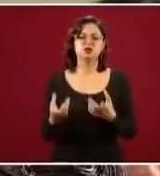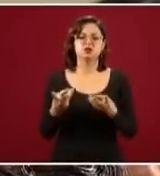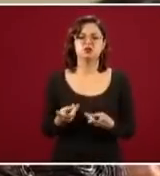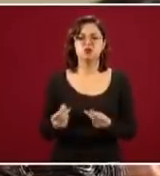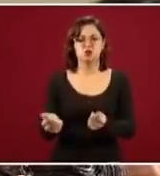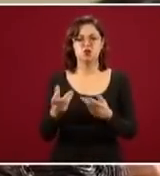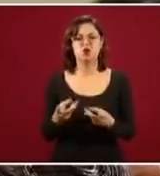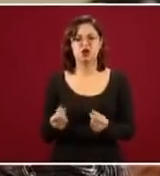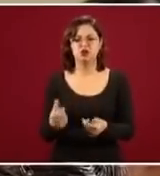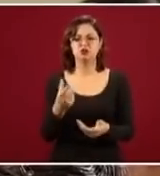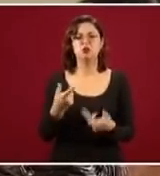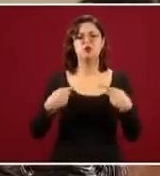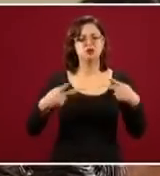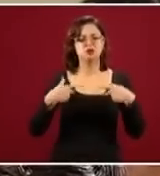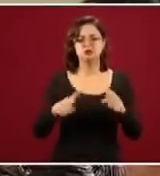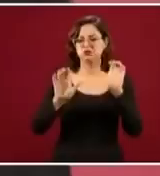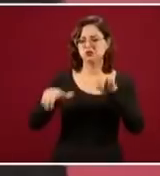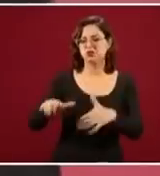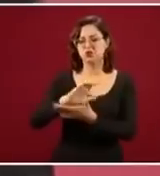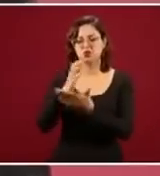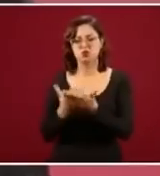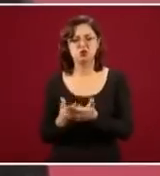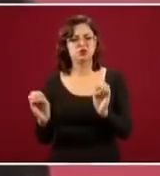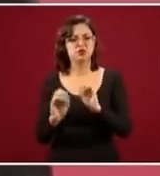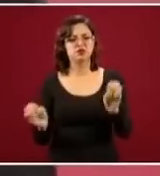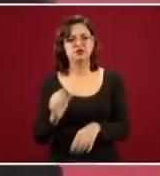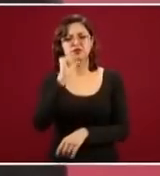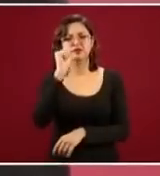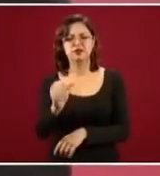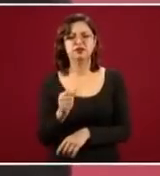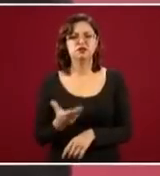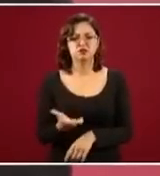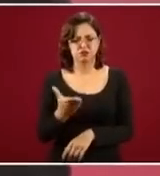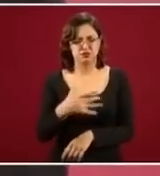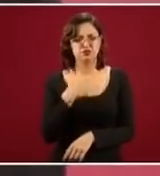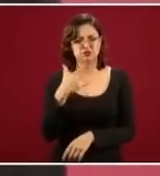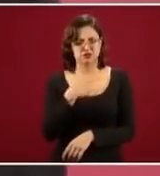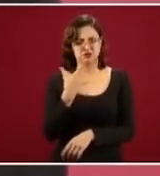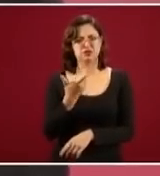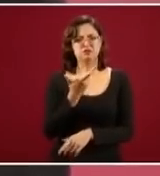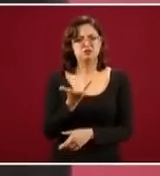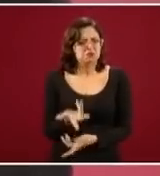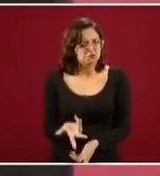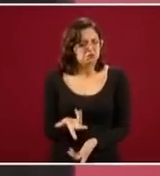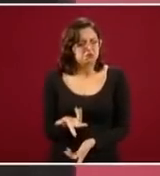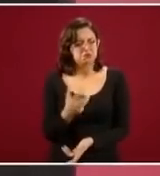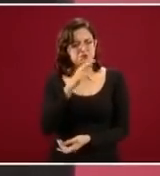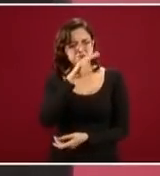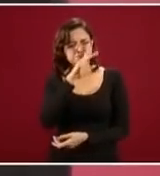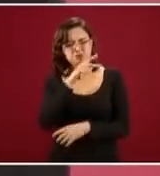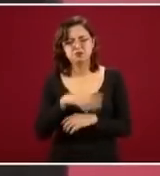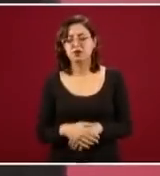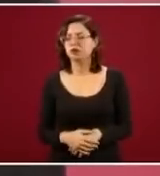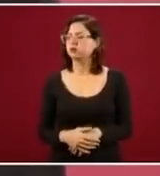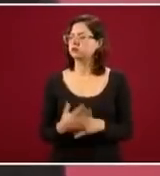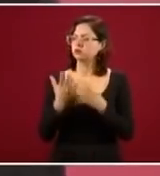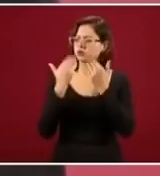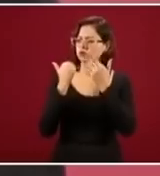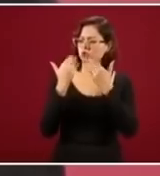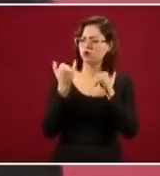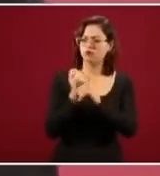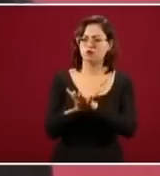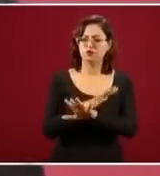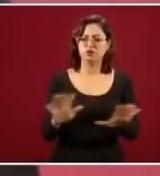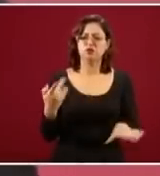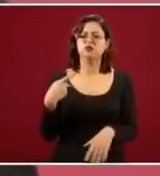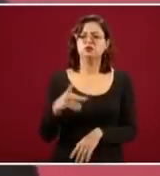su gobierno? Gracias por la respuesta. Pues no tengo información, pero vamos a indagar y le vamos a pedir a la Secretaría de Cultura